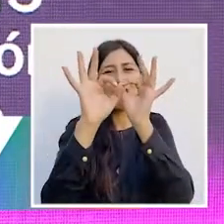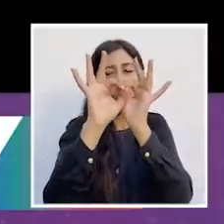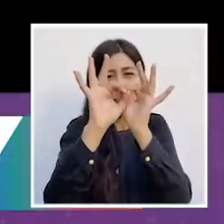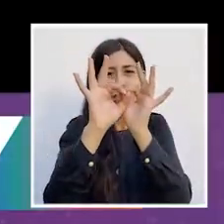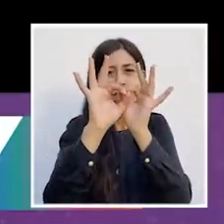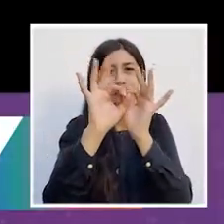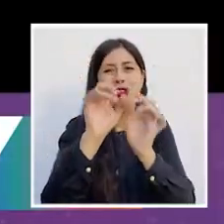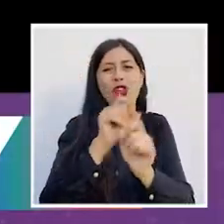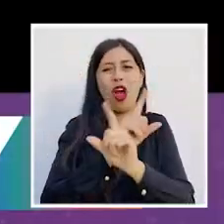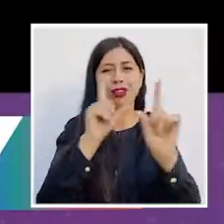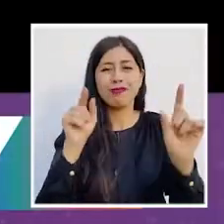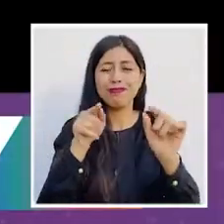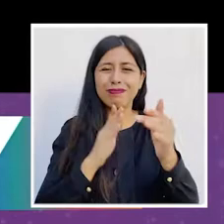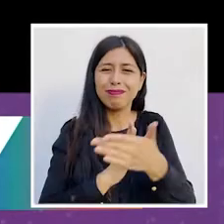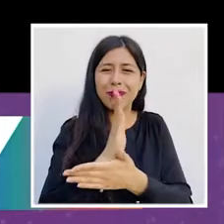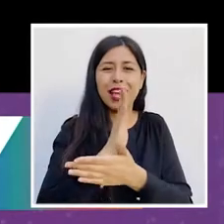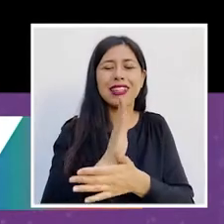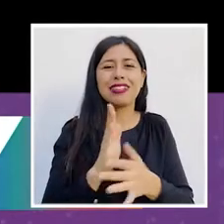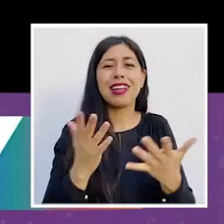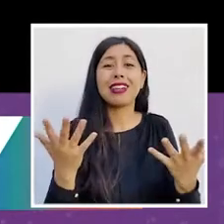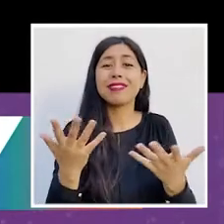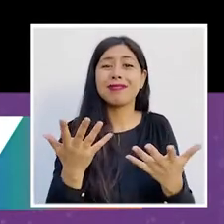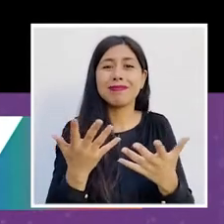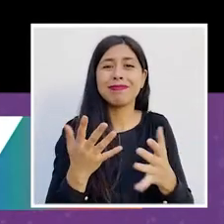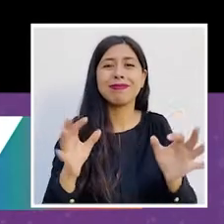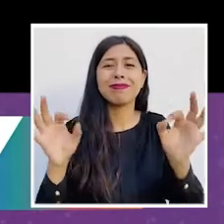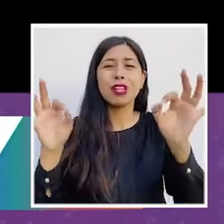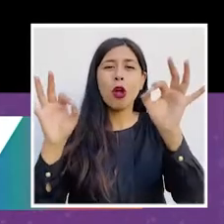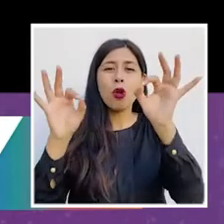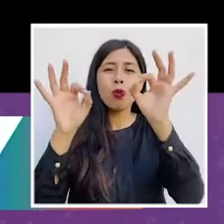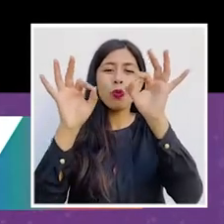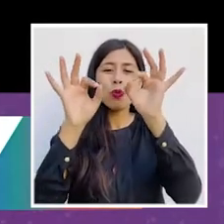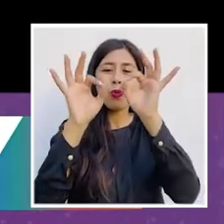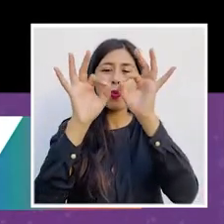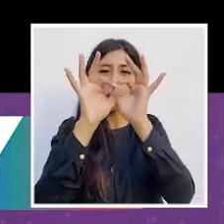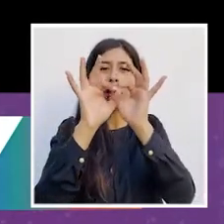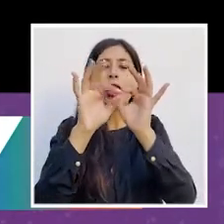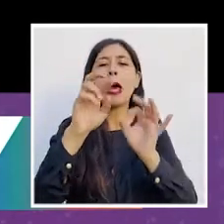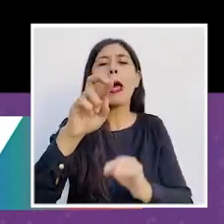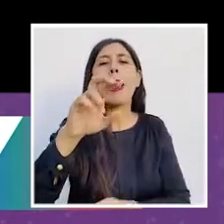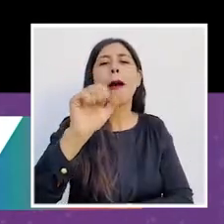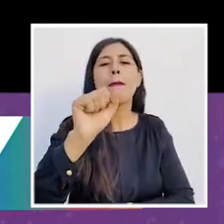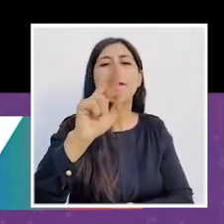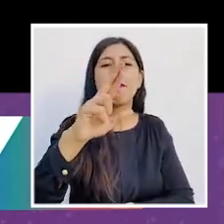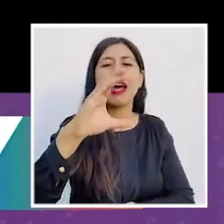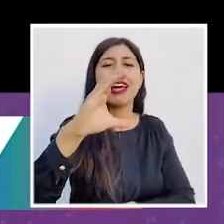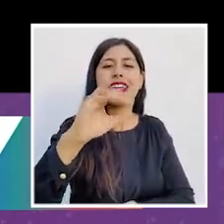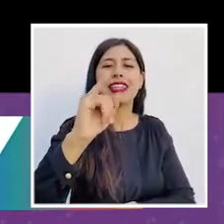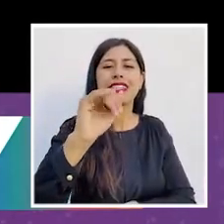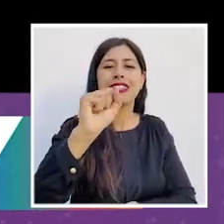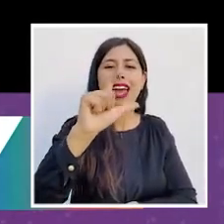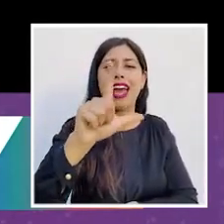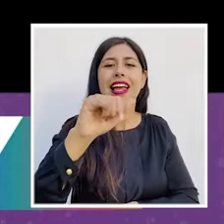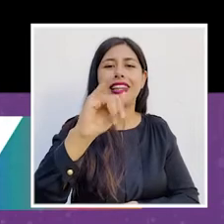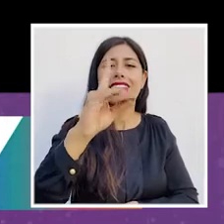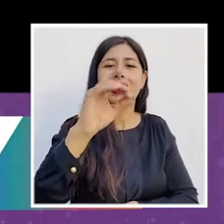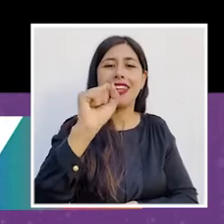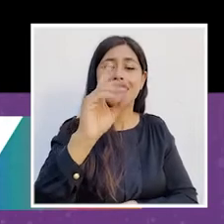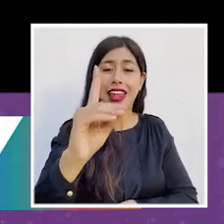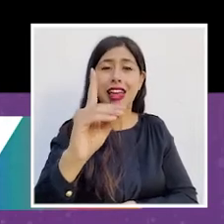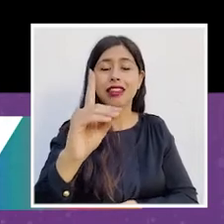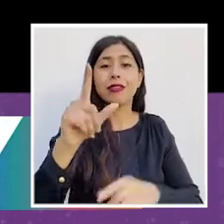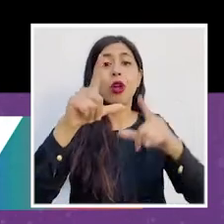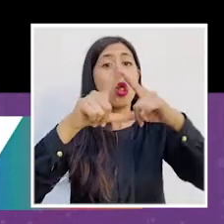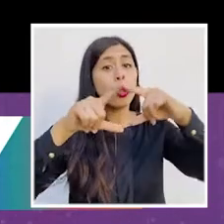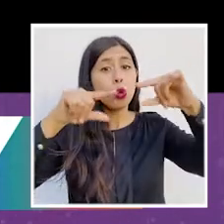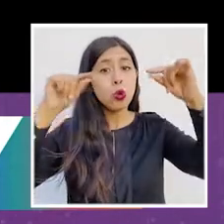de Sol. Es el momento en que comienza la etapa de parcialidad. Y vamos